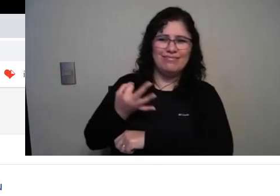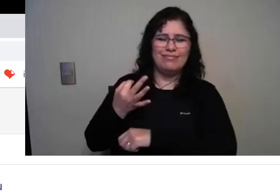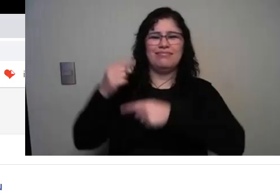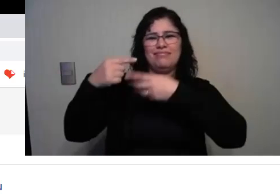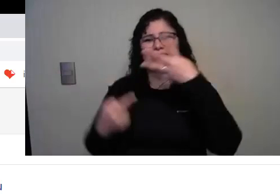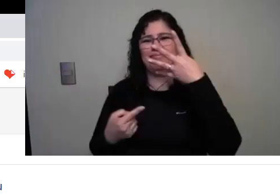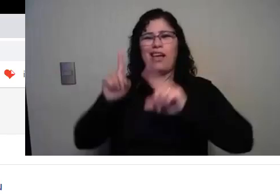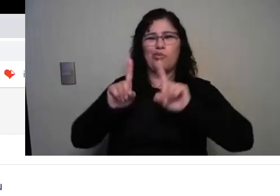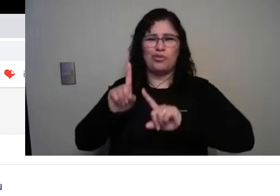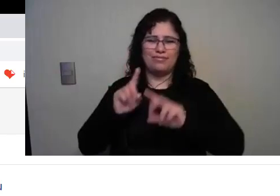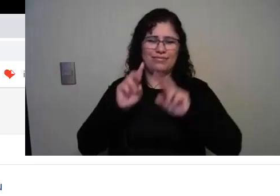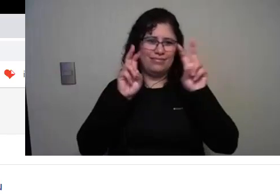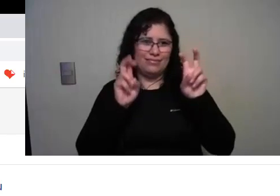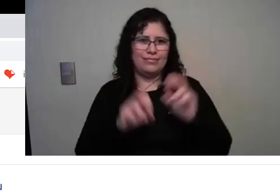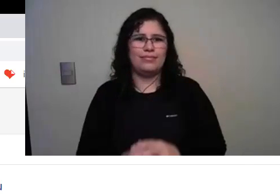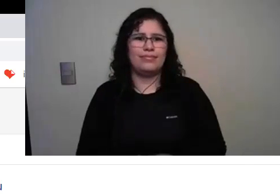a buscar,